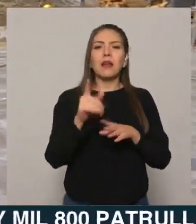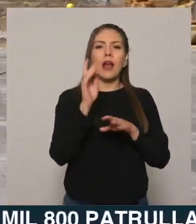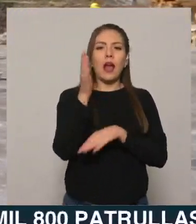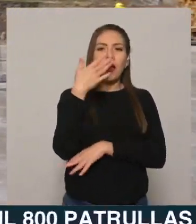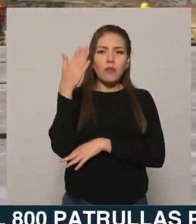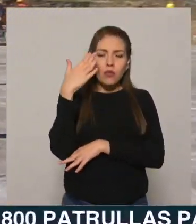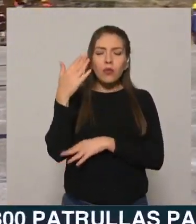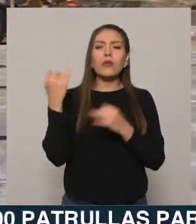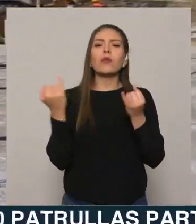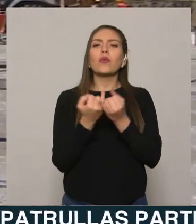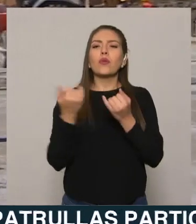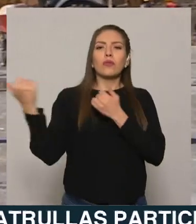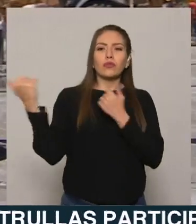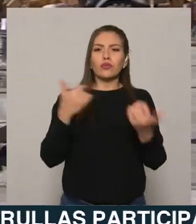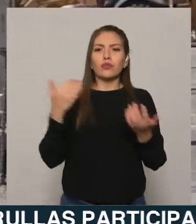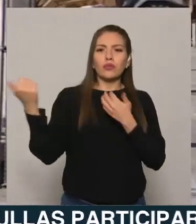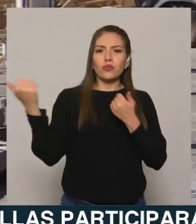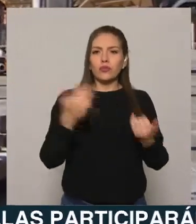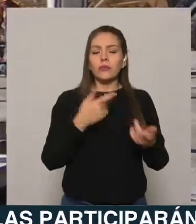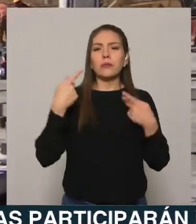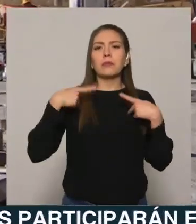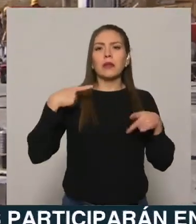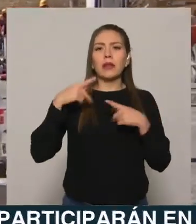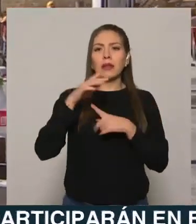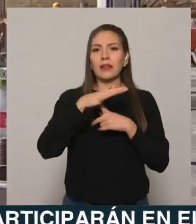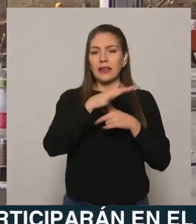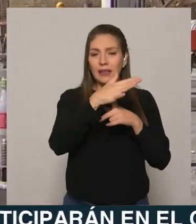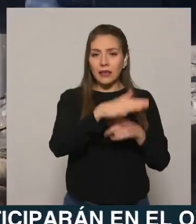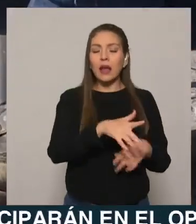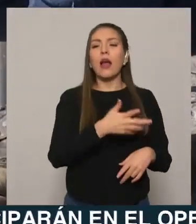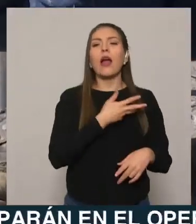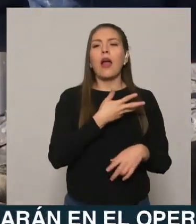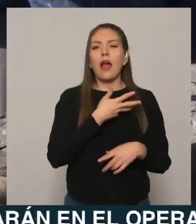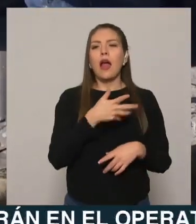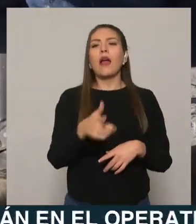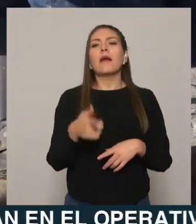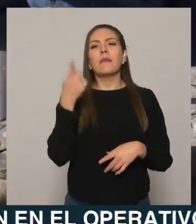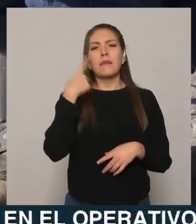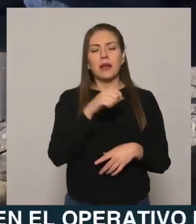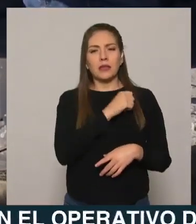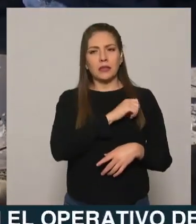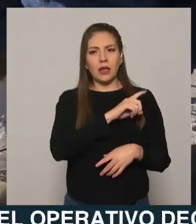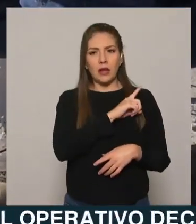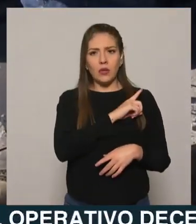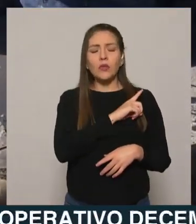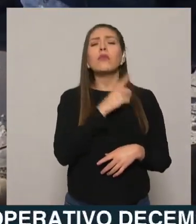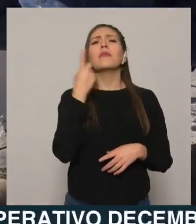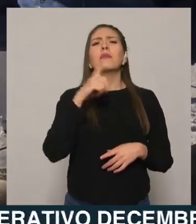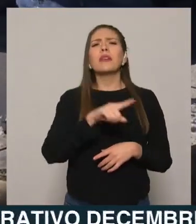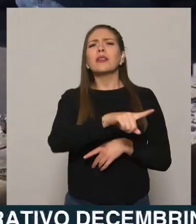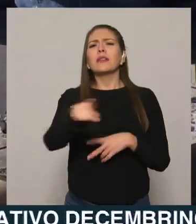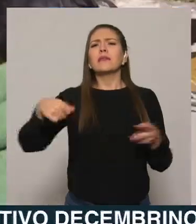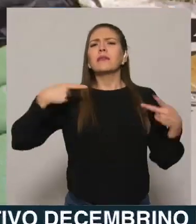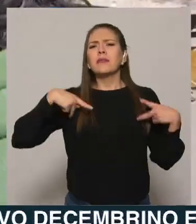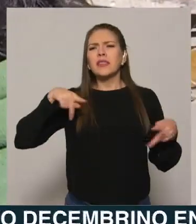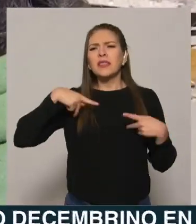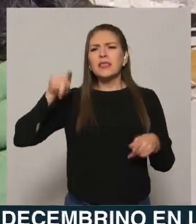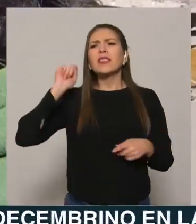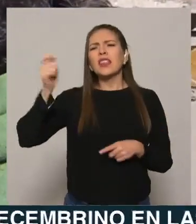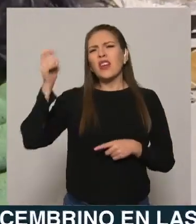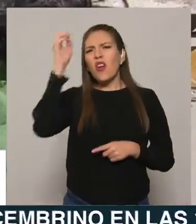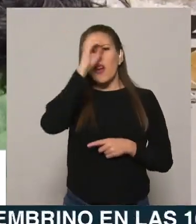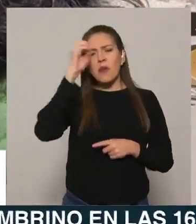helipuerto para el traslado de pacientes son algunas de las promesas de este nuevo centro de salud. Sin embargo, ¿qué es lo que opina la población en Topilejo? Bueno,